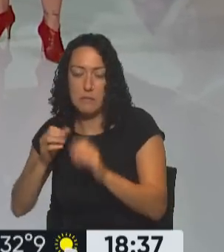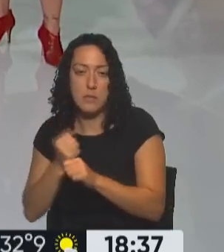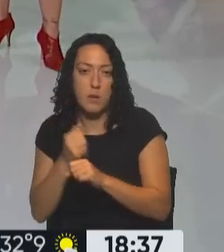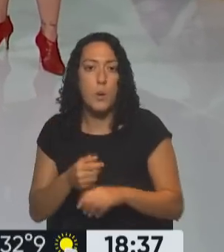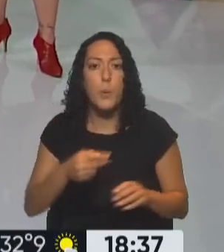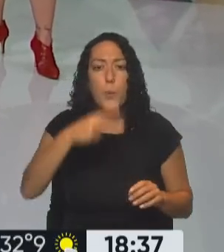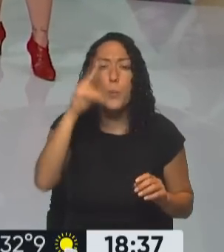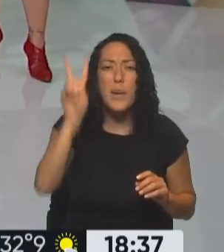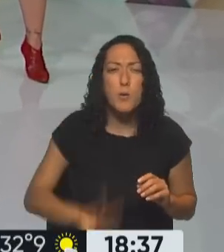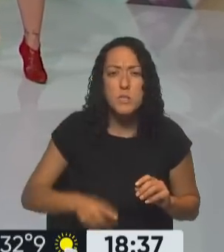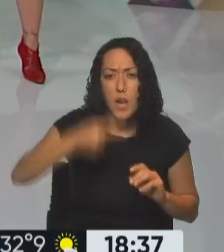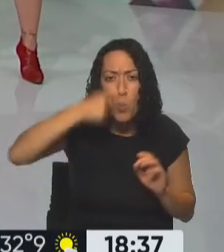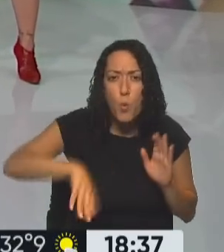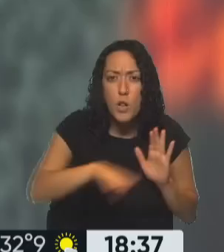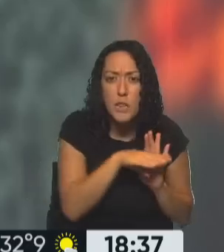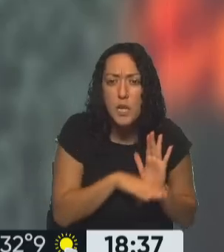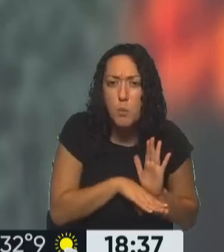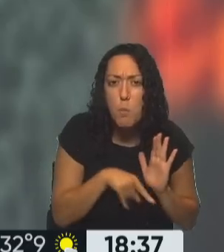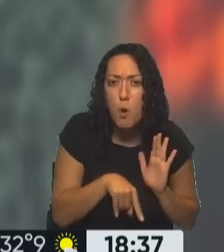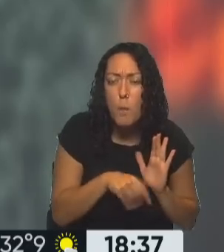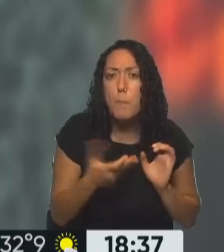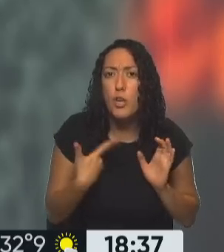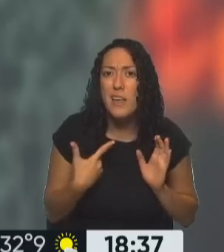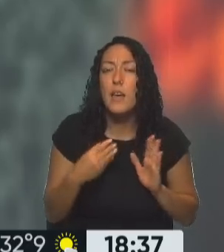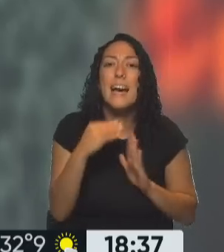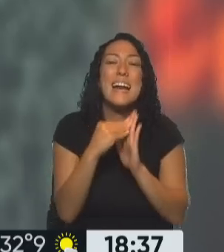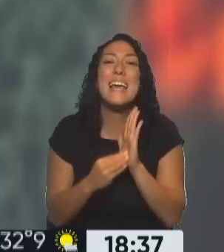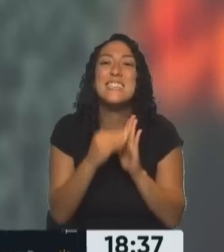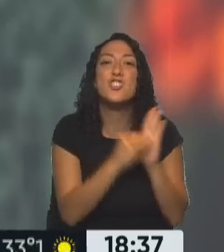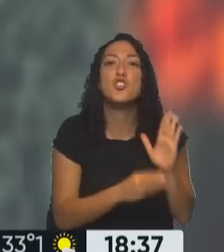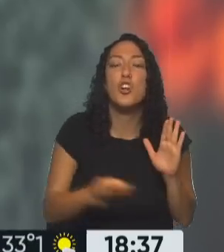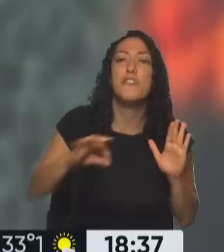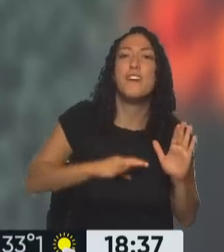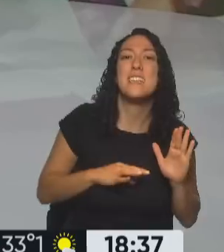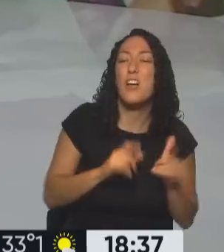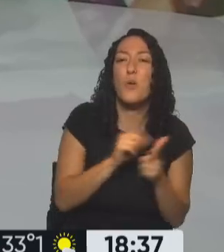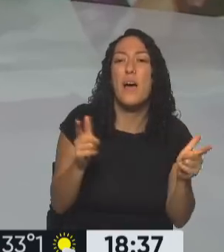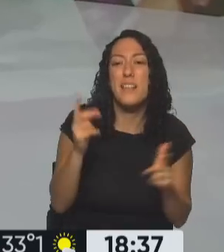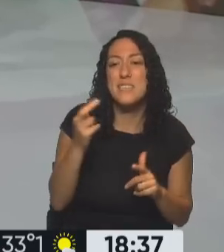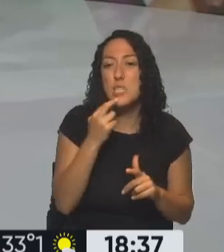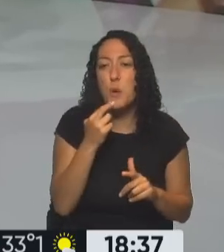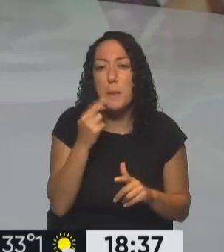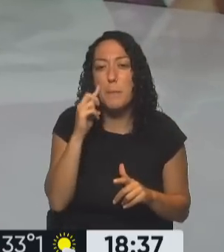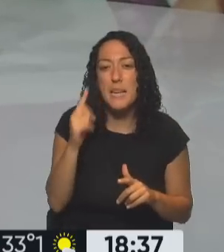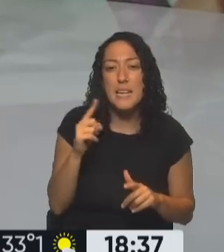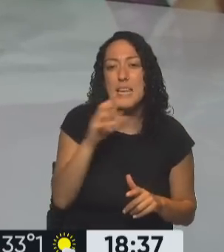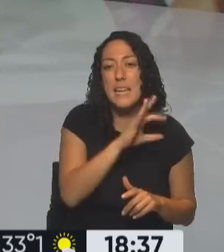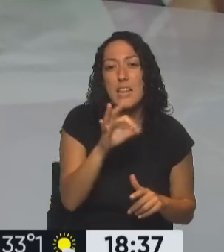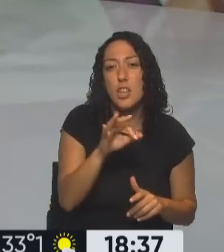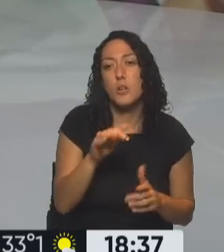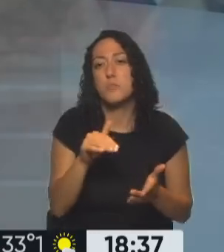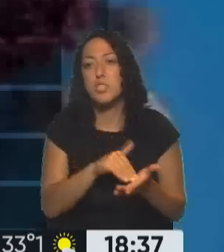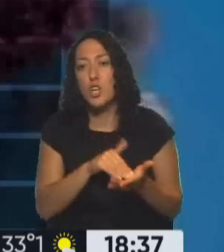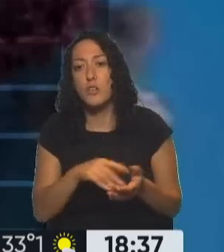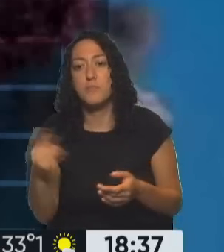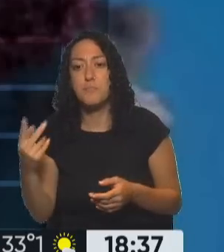¿Qué hizo? Venezuela tiene pocos registros de infectados, como puede ver, 19.500 por millón y tiene 206 fallecidos